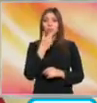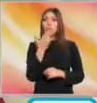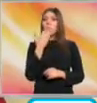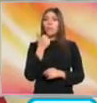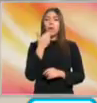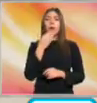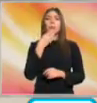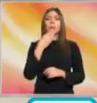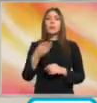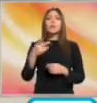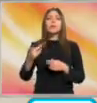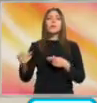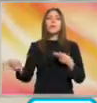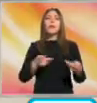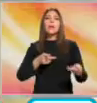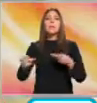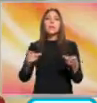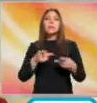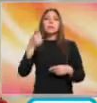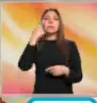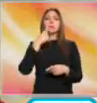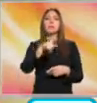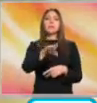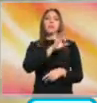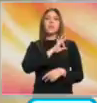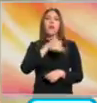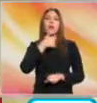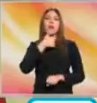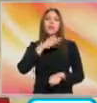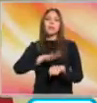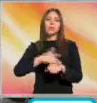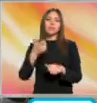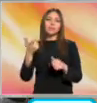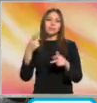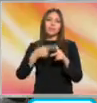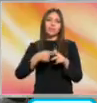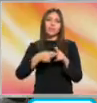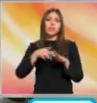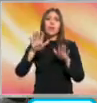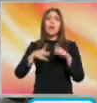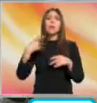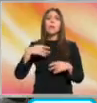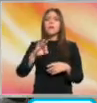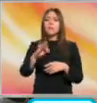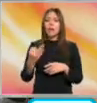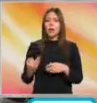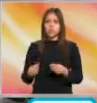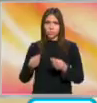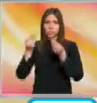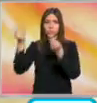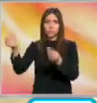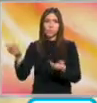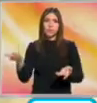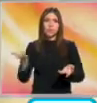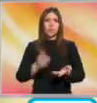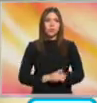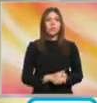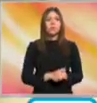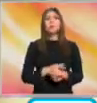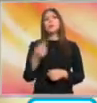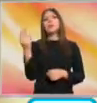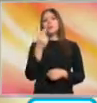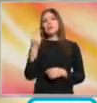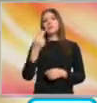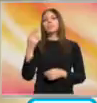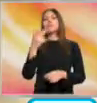preparación para poder hacer todas las cuestiones administrativas. Muchas veces le piden factura. Emprendedores nos tenemos que dar de